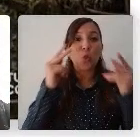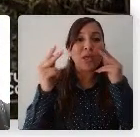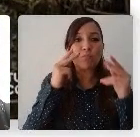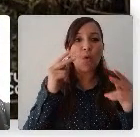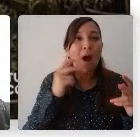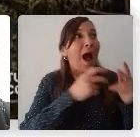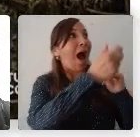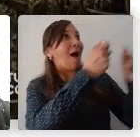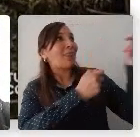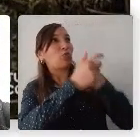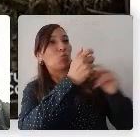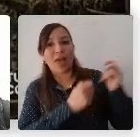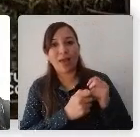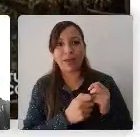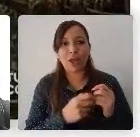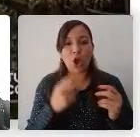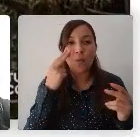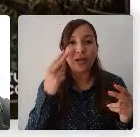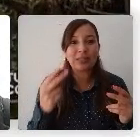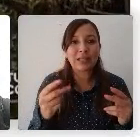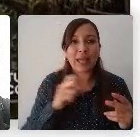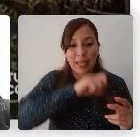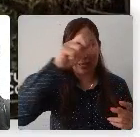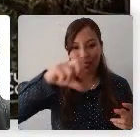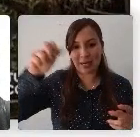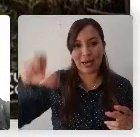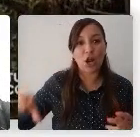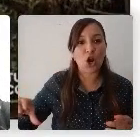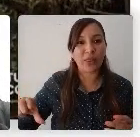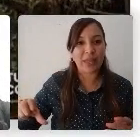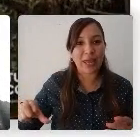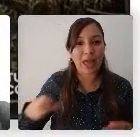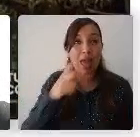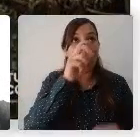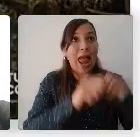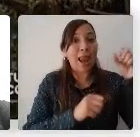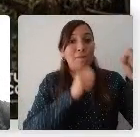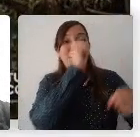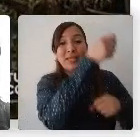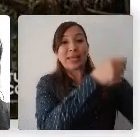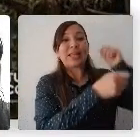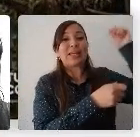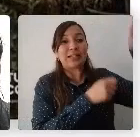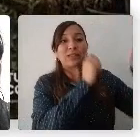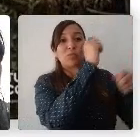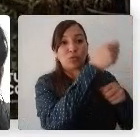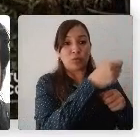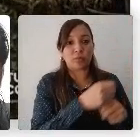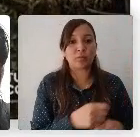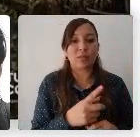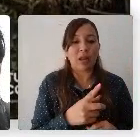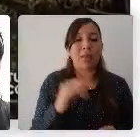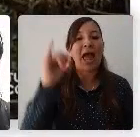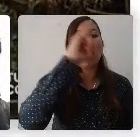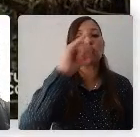en el Callejón de Huaylas, como es en el destino Cordillera Blanca. Y tenemos ya emprendimientos en la parte sur que